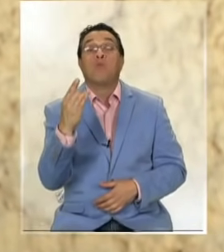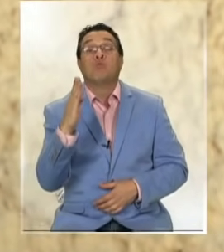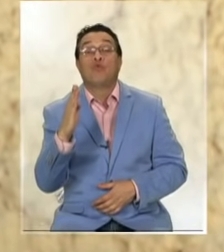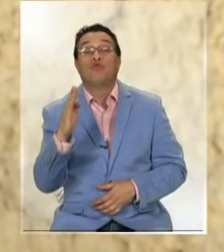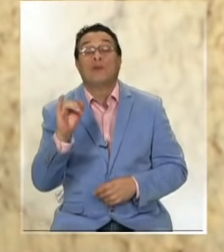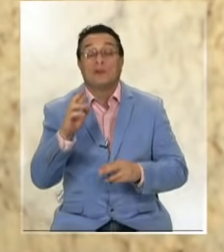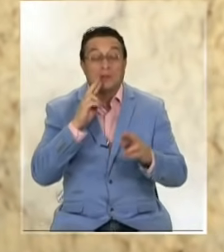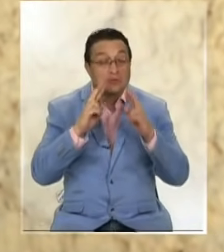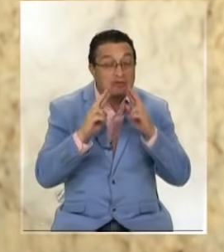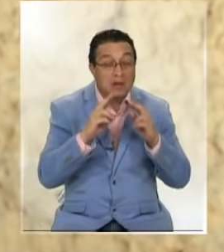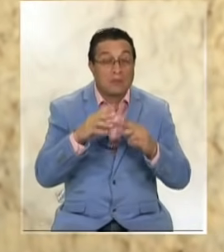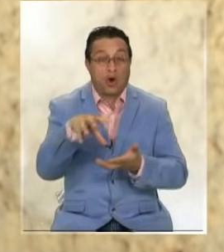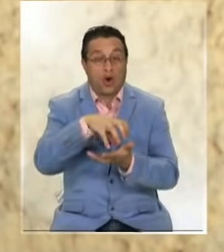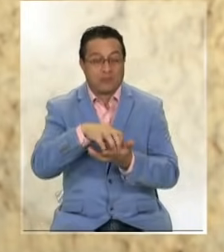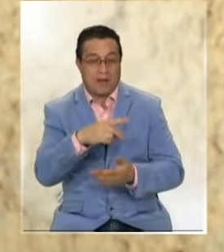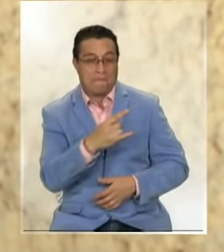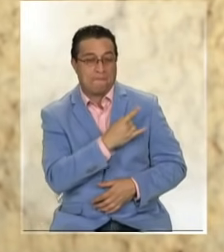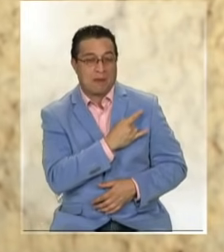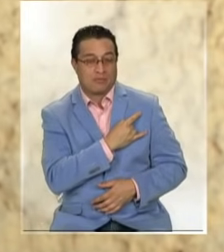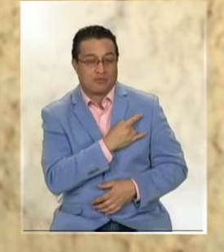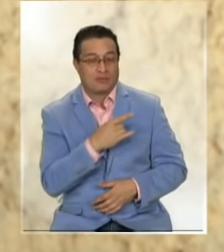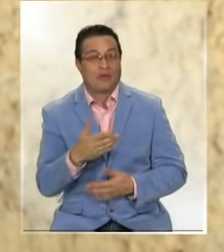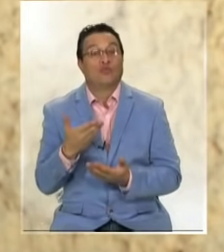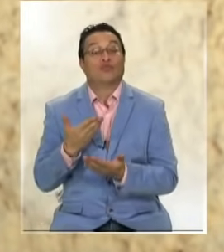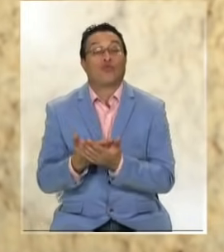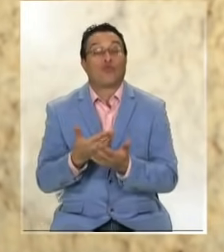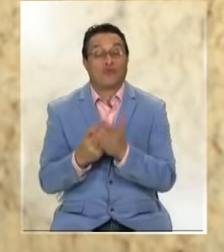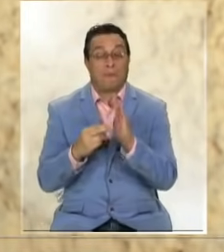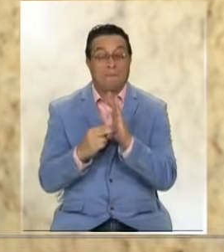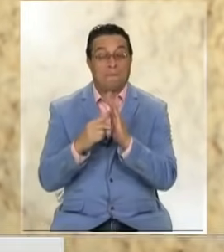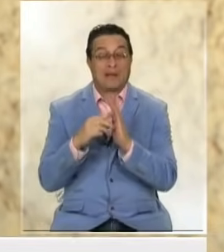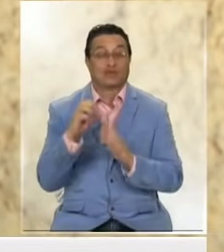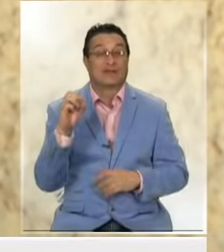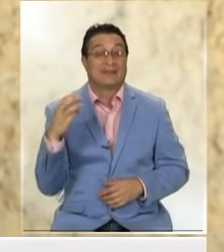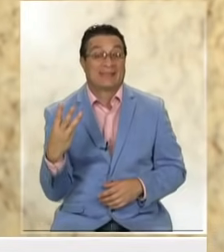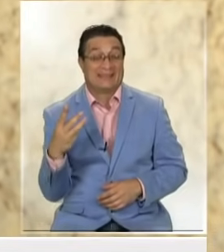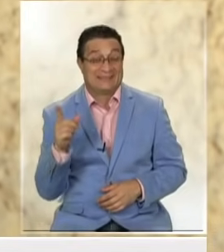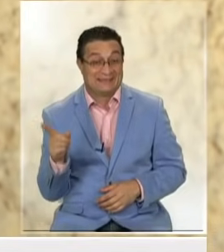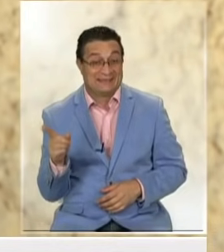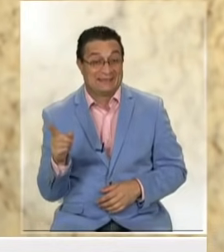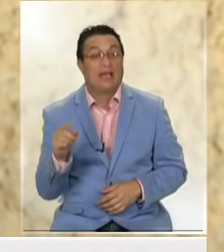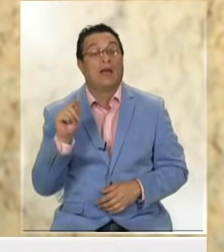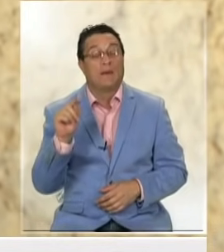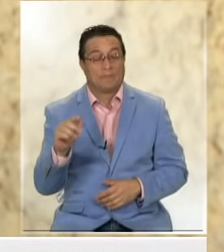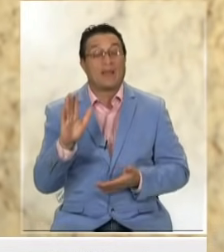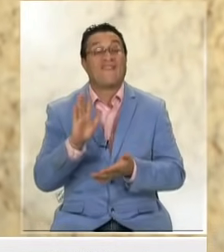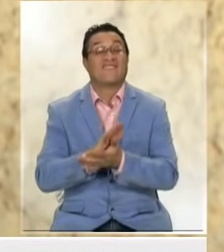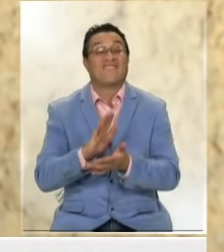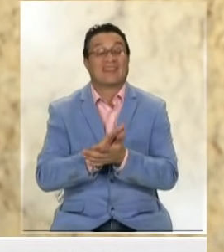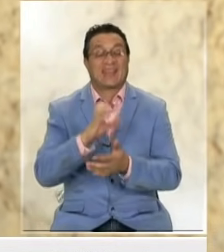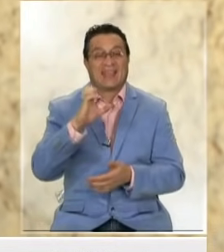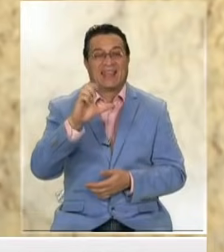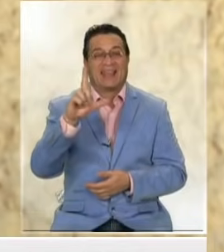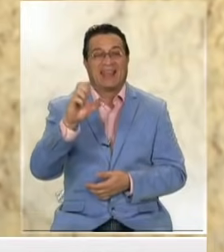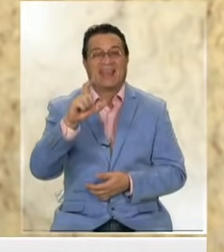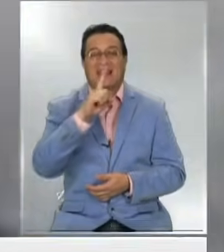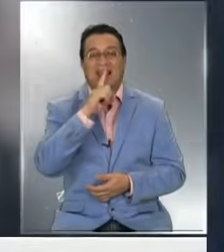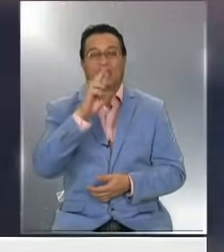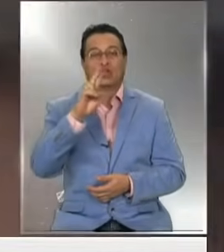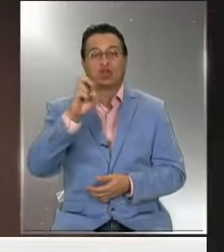Maipú, aprovechando que estaba en fase 3 y para las fiestas electrónicas